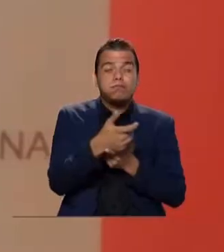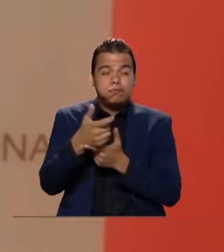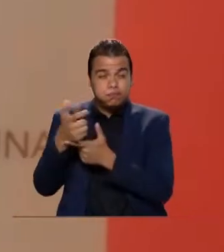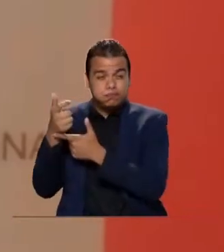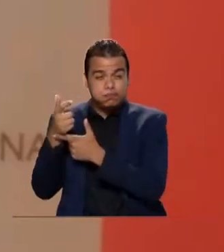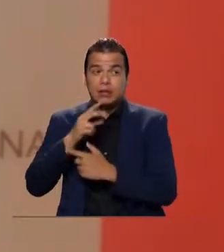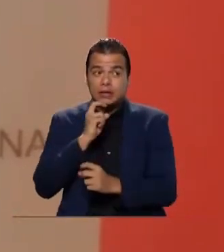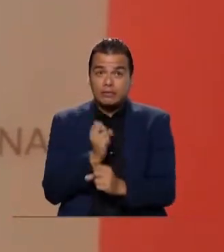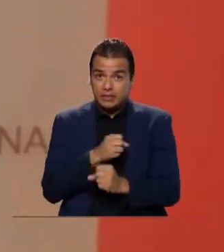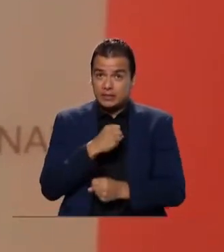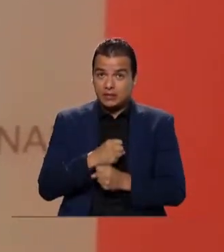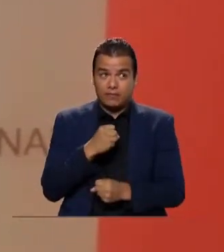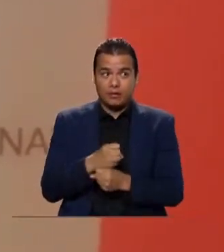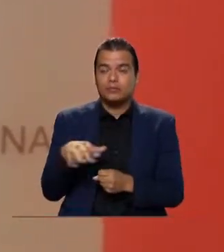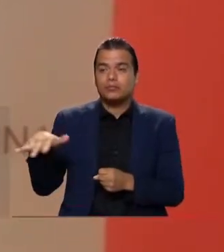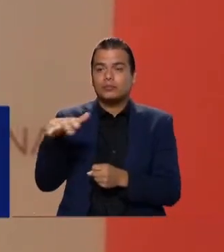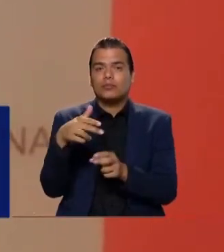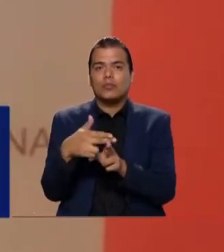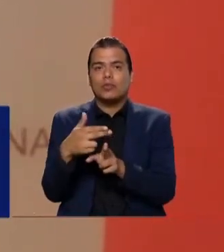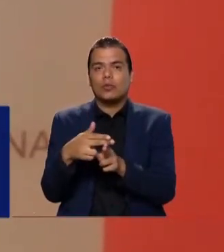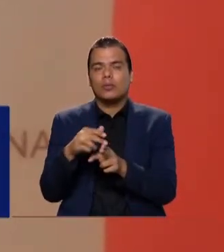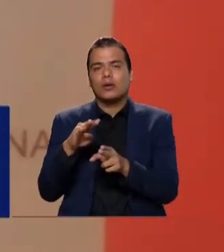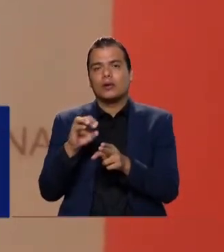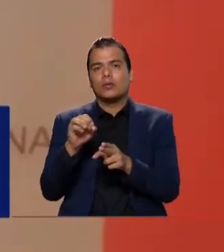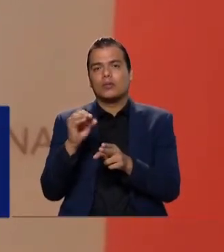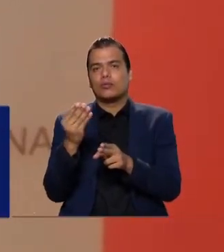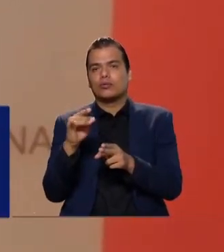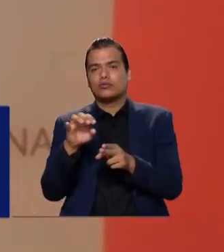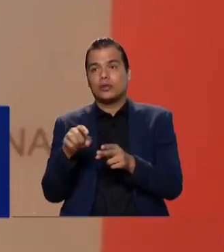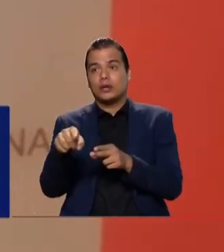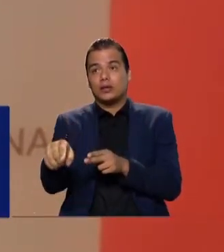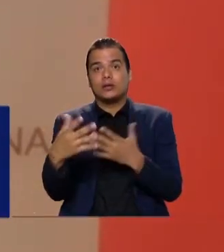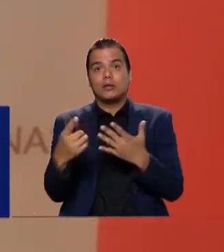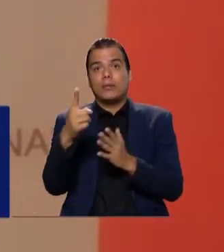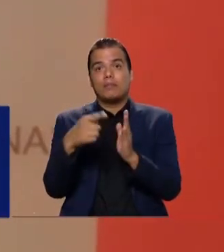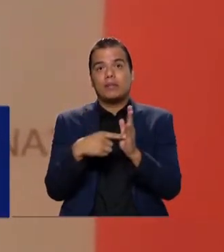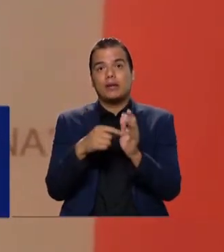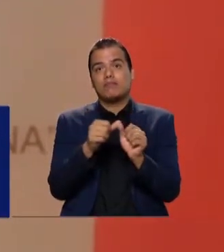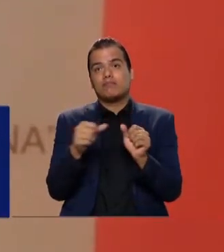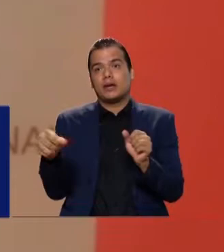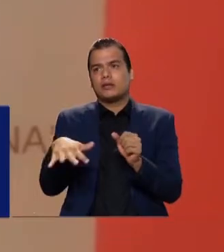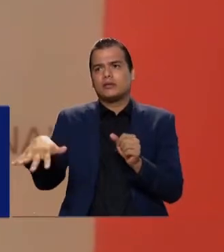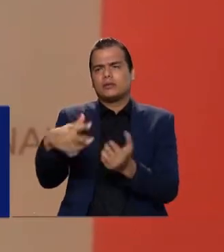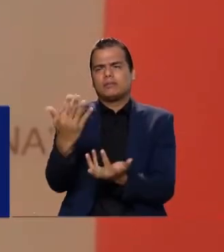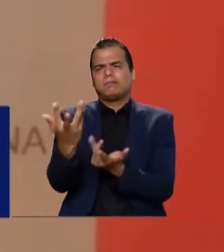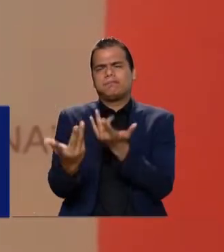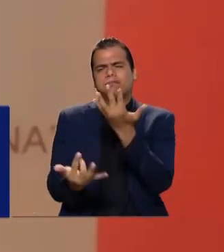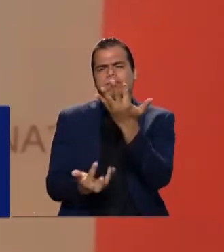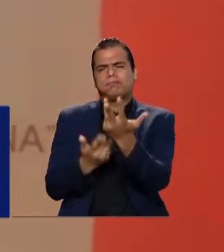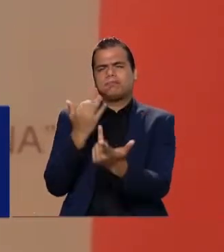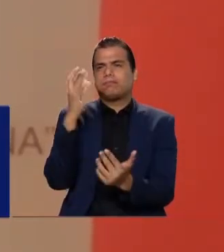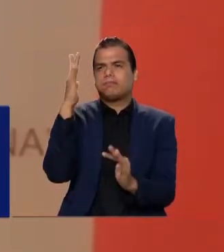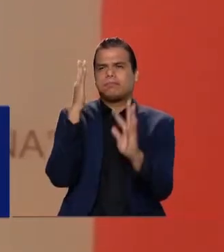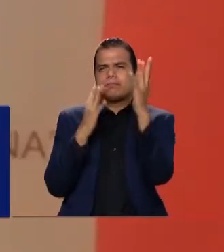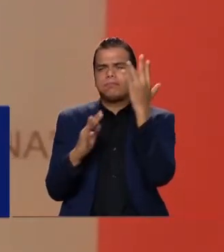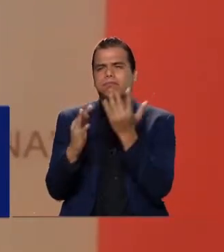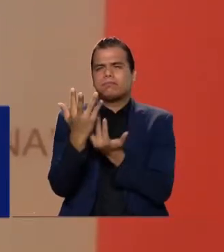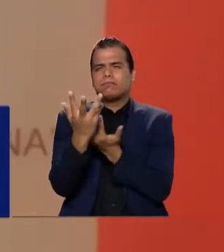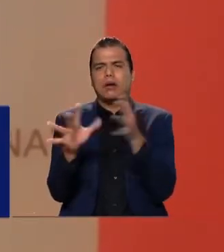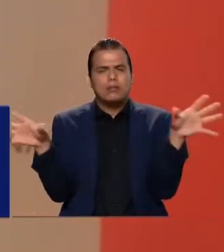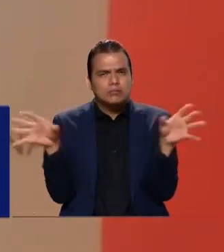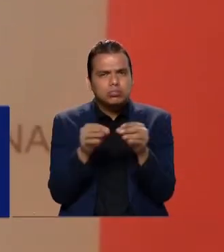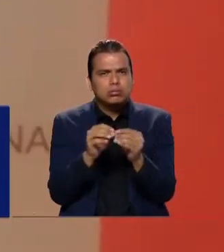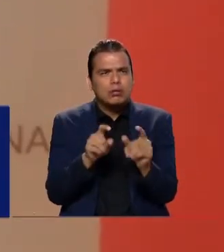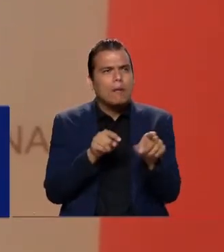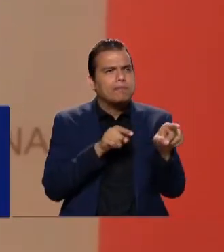Bosque, más de 1000 metros consumidos también por las llamas en pasto y arbustos. Un total, esta tarde, de 15 hectáreas